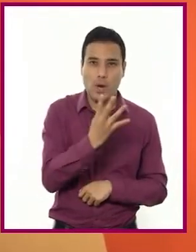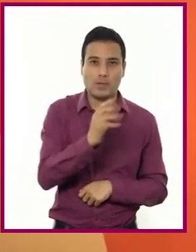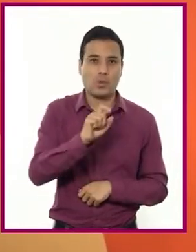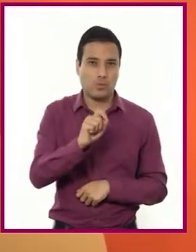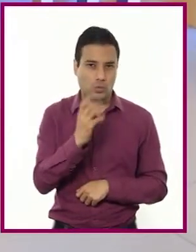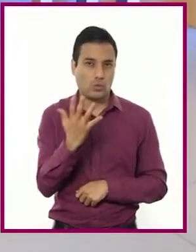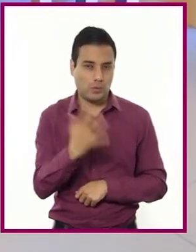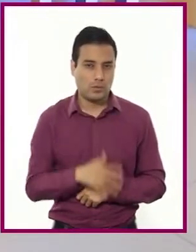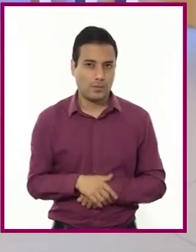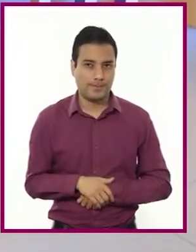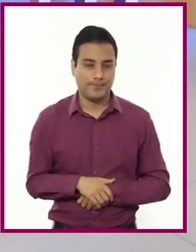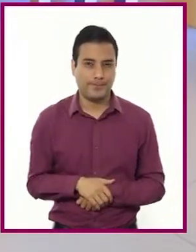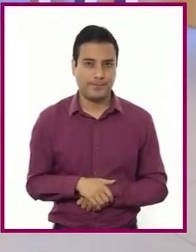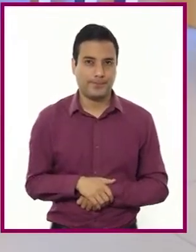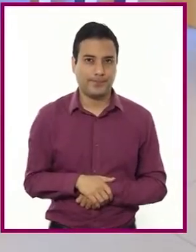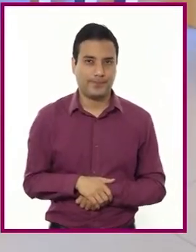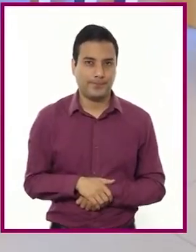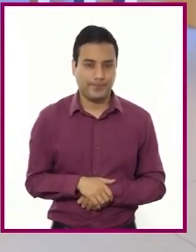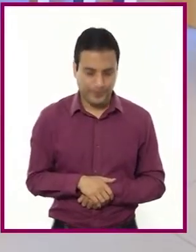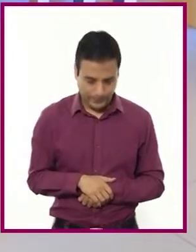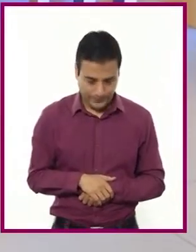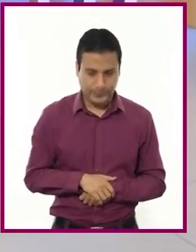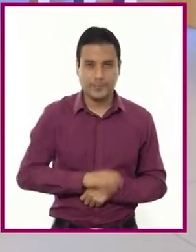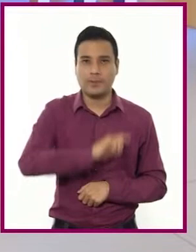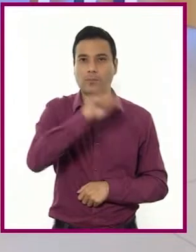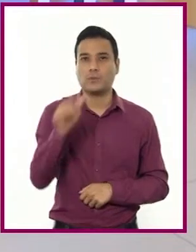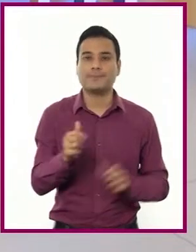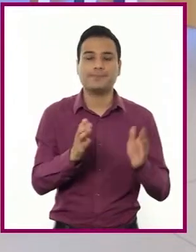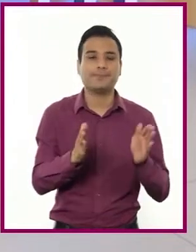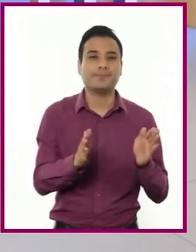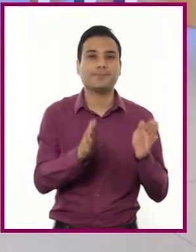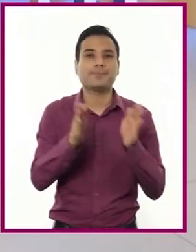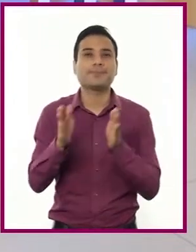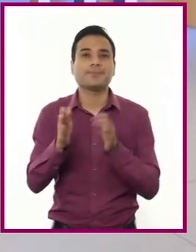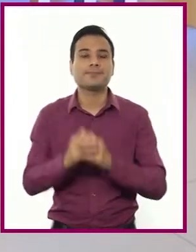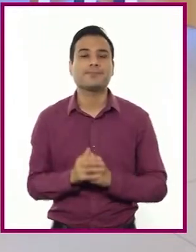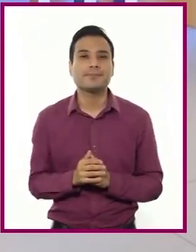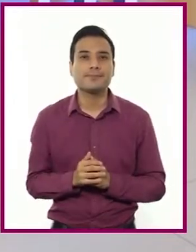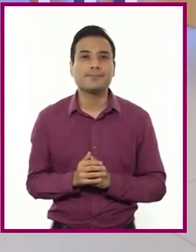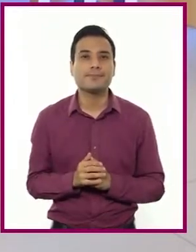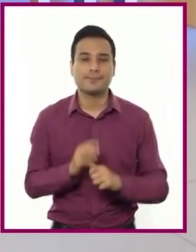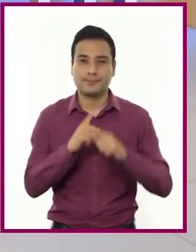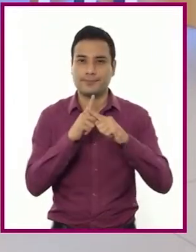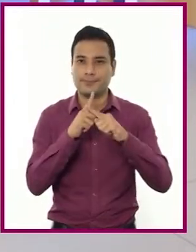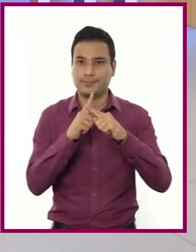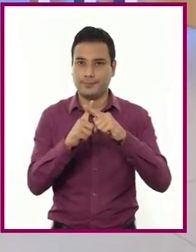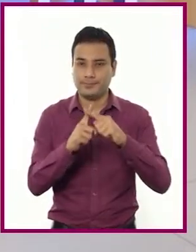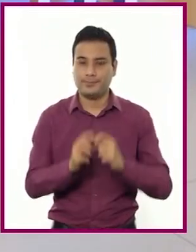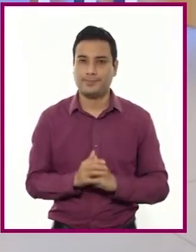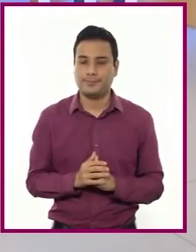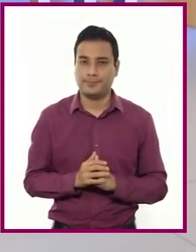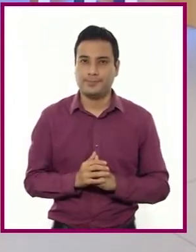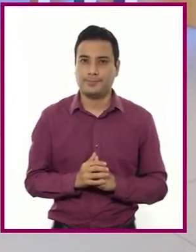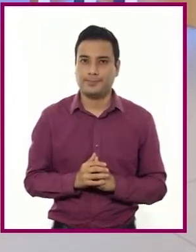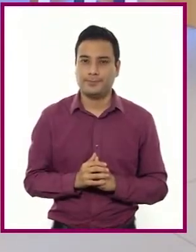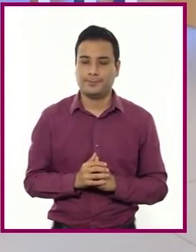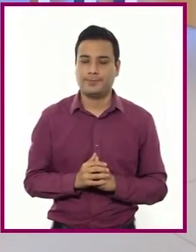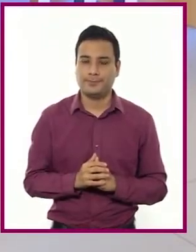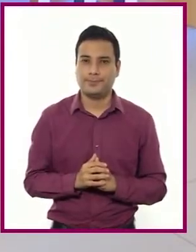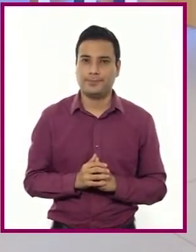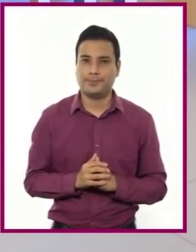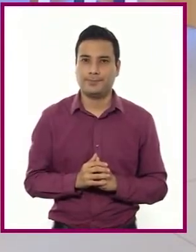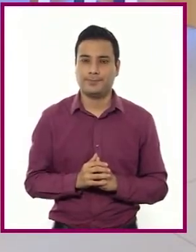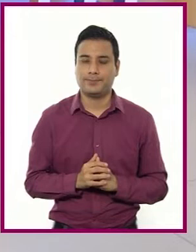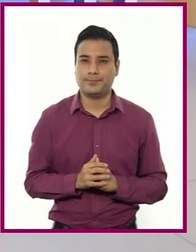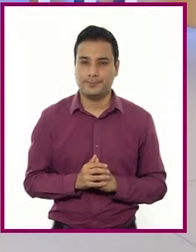4.5. En el segundo miembro podemos observar que tenemos la multiplicación de un monomio por un